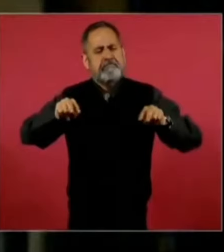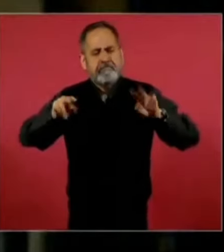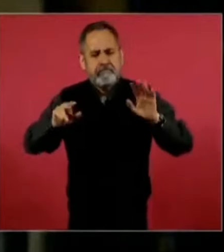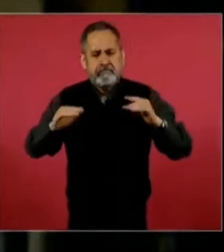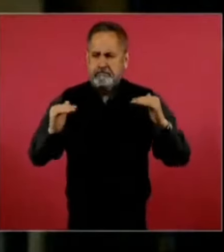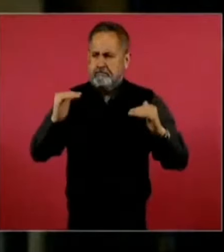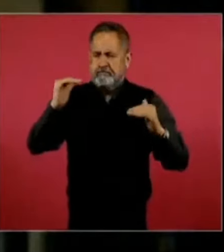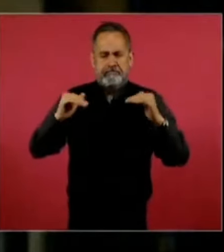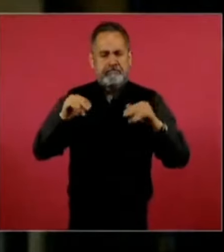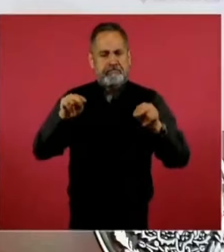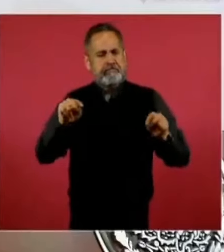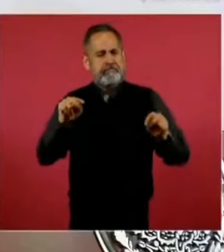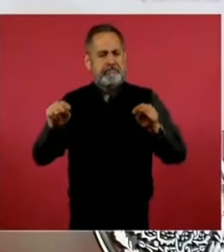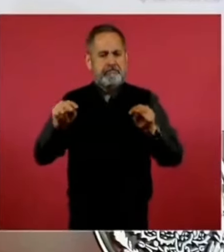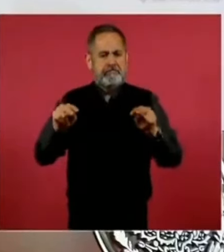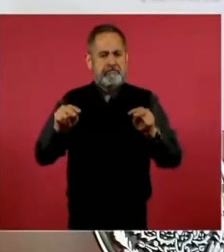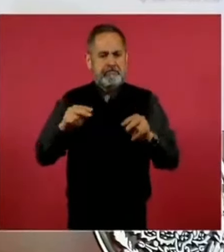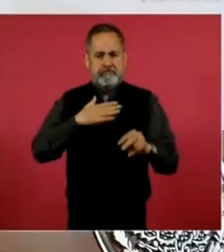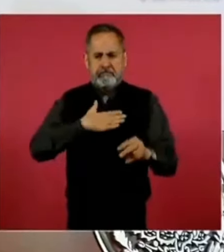equilibrio,